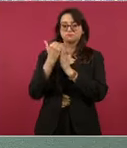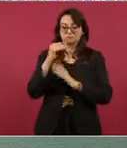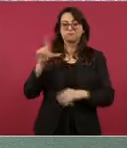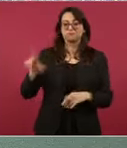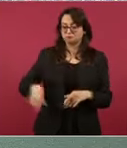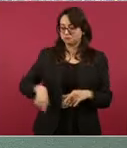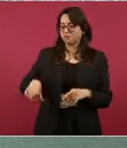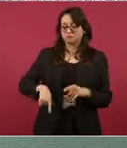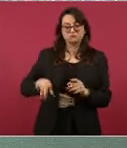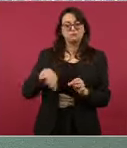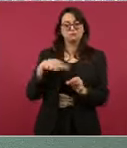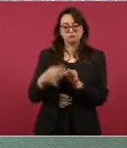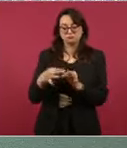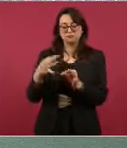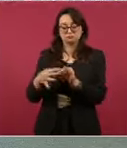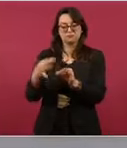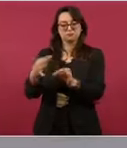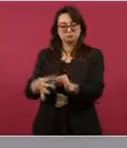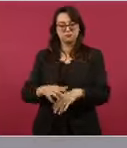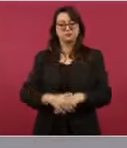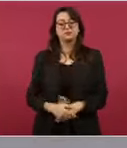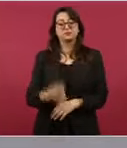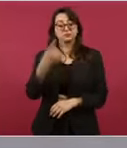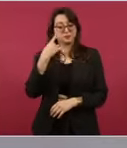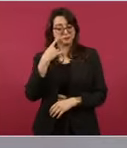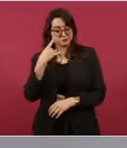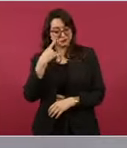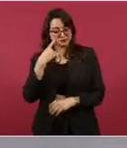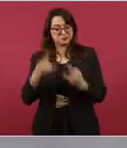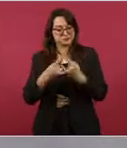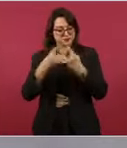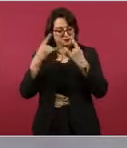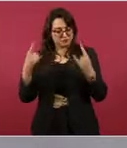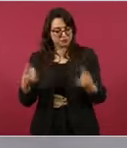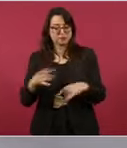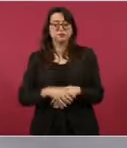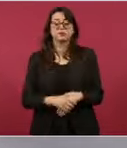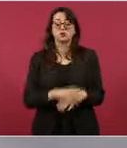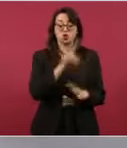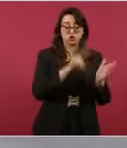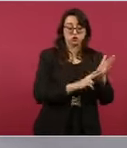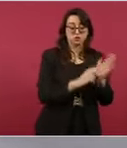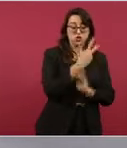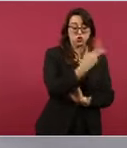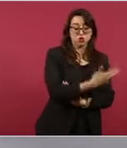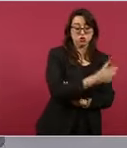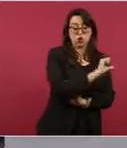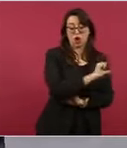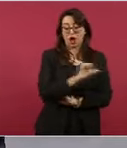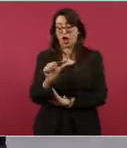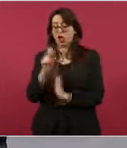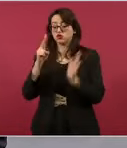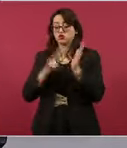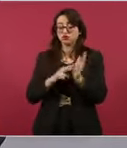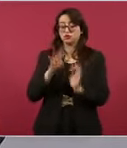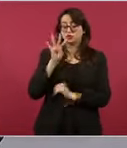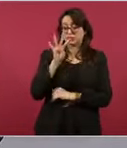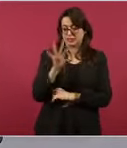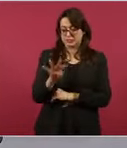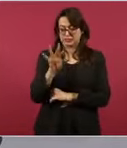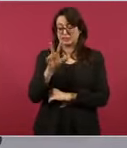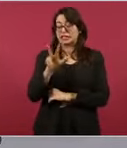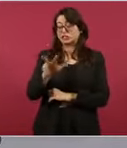Entre los años 2008 y 2018, las reservas de hidrocarburos cayeron de 14